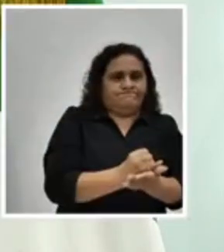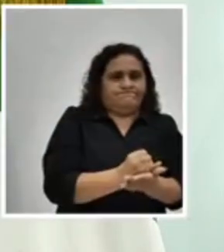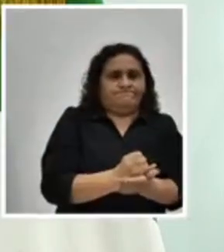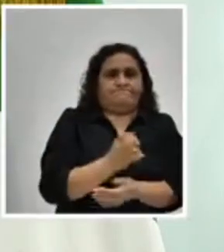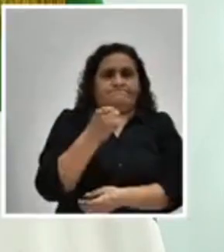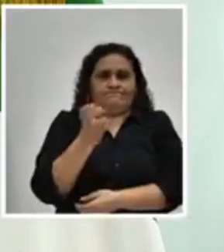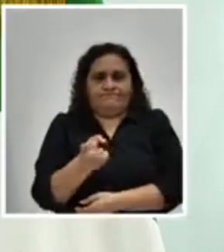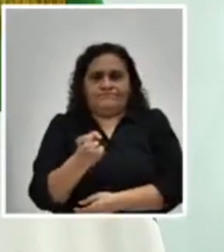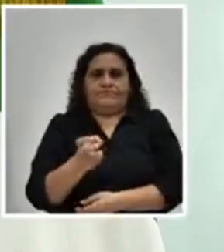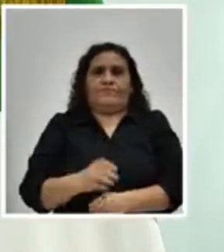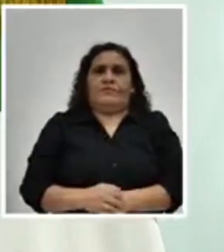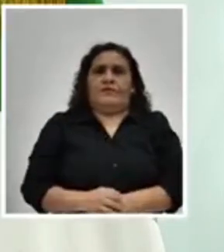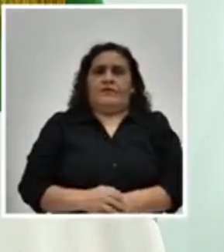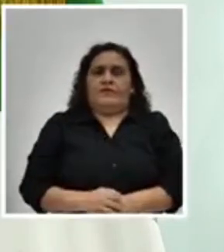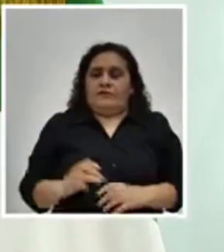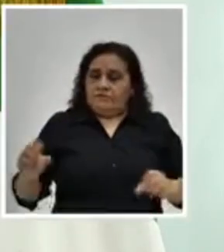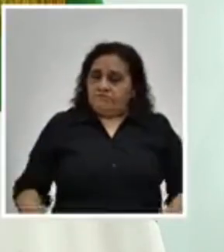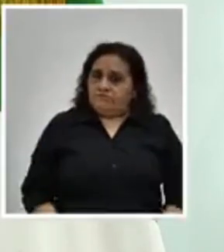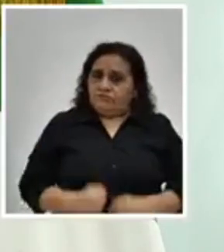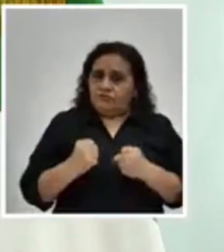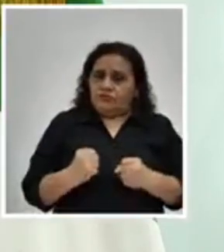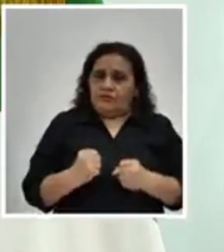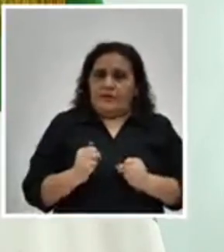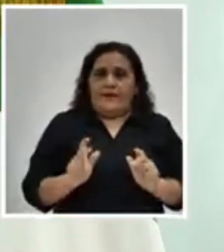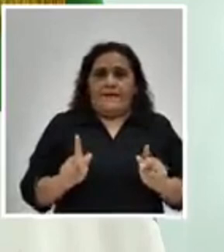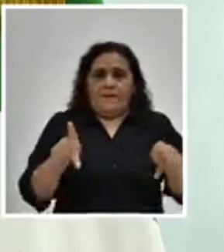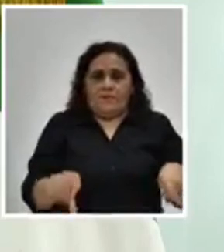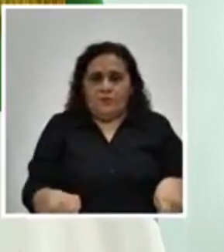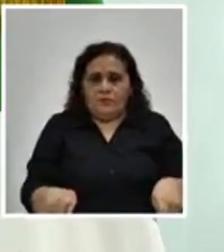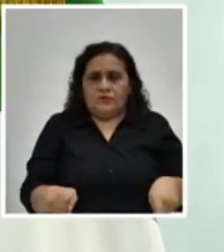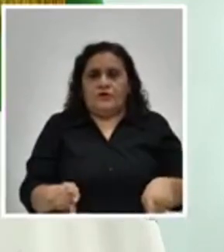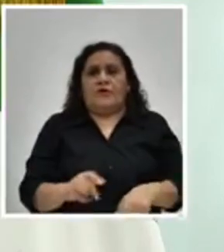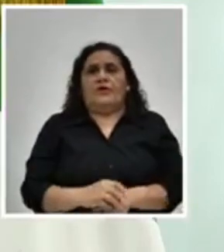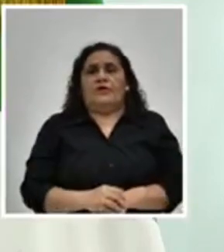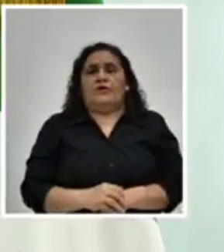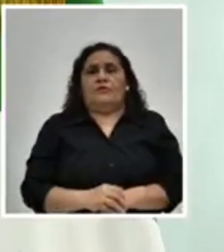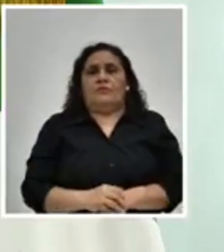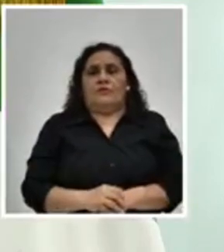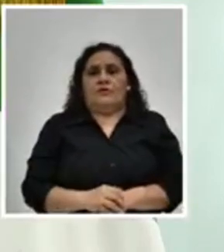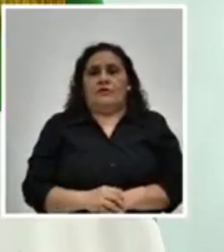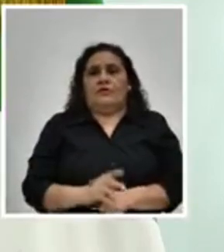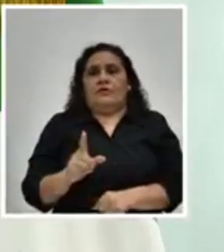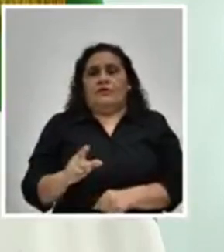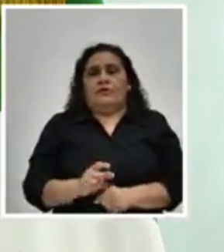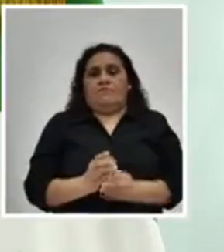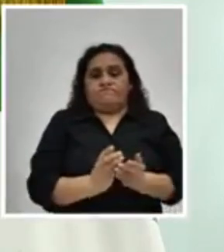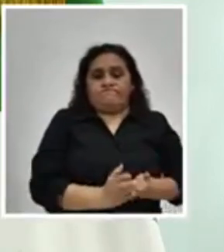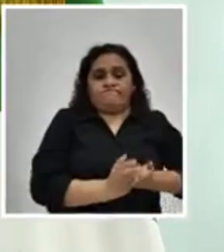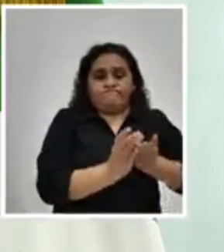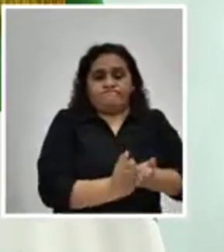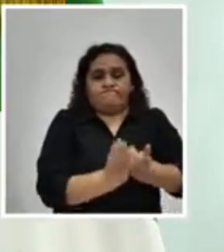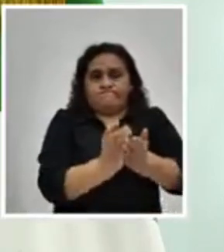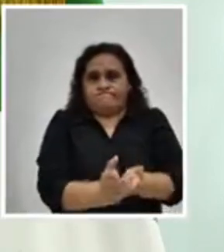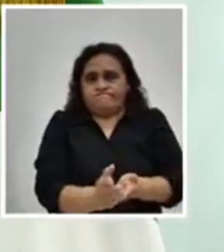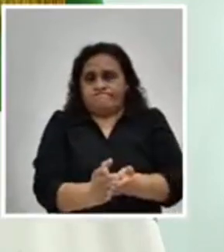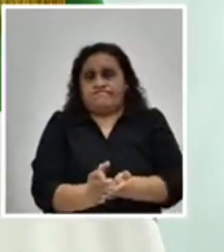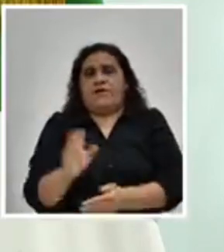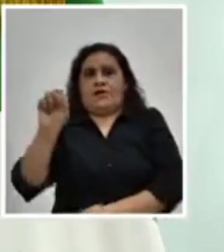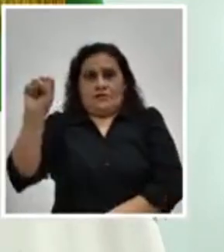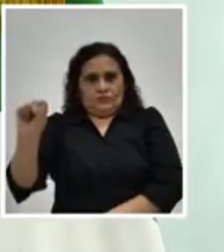cuales consolidarán a Progreso como el principal puerto de carga por vía marítima del sureste de